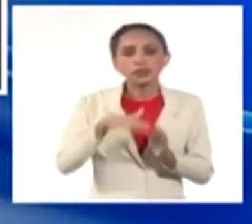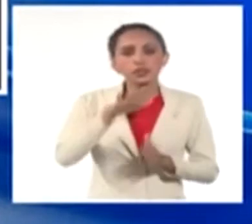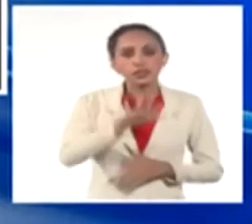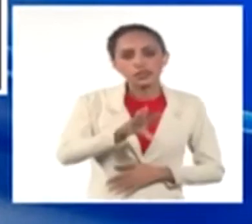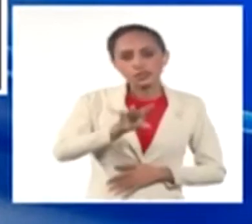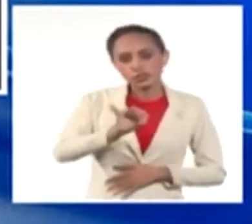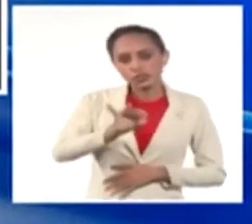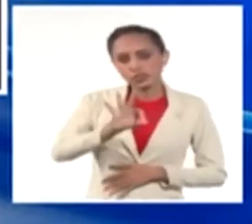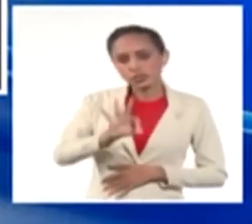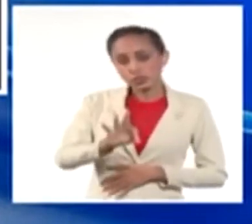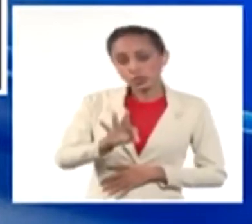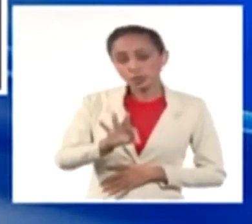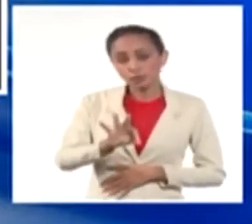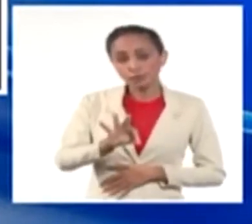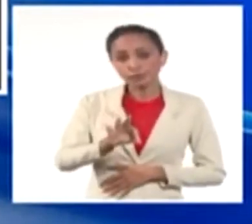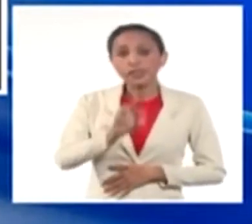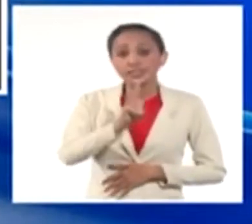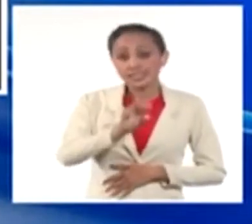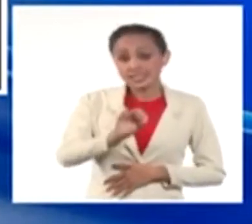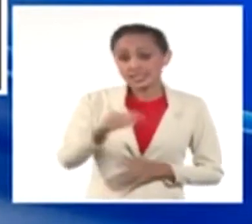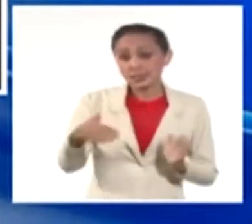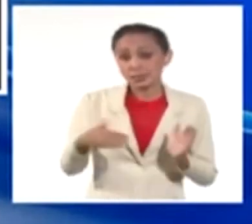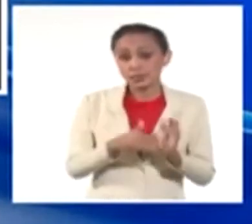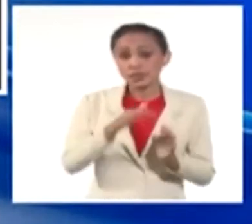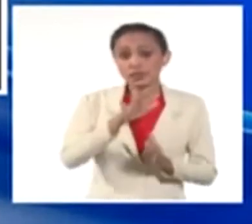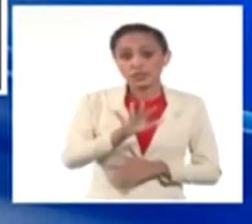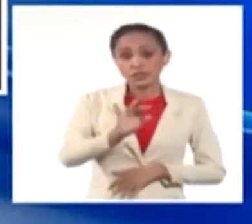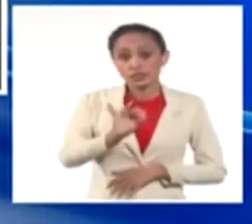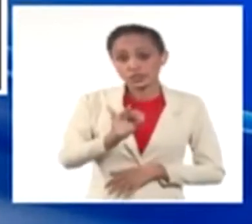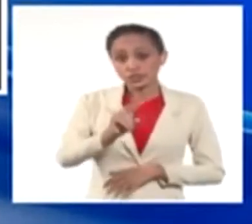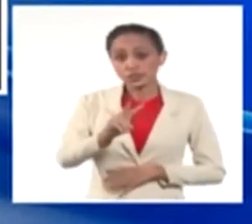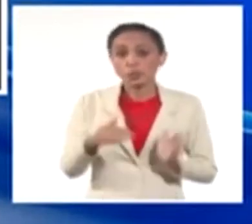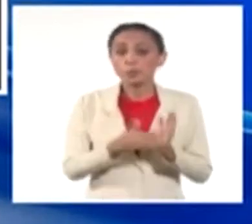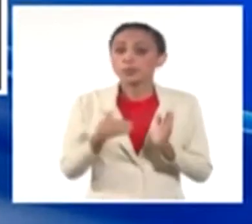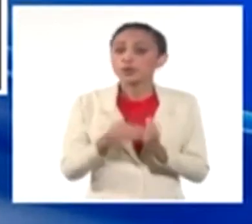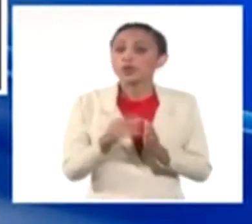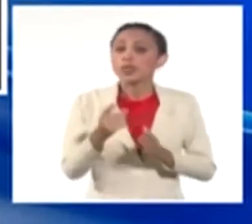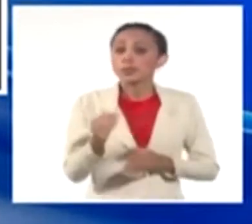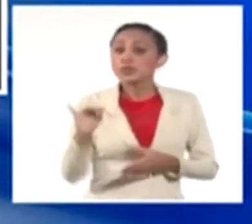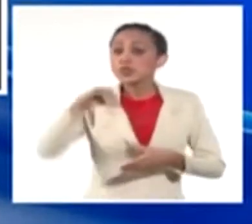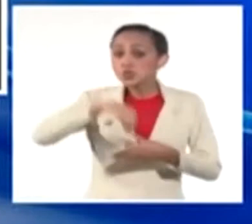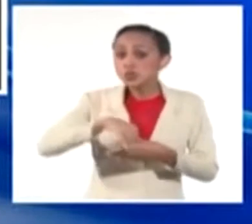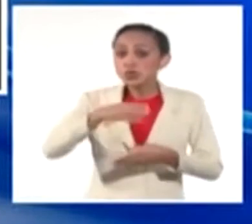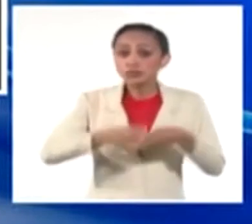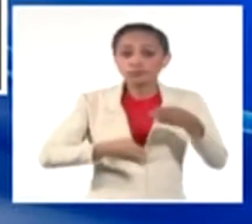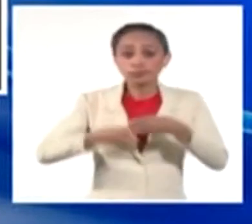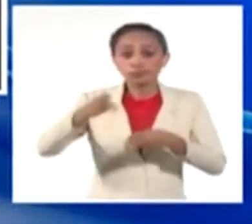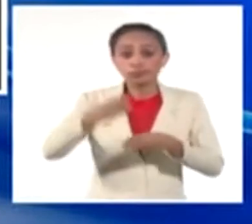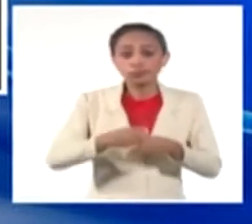37.572 millones de pesos que incluyen la construcción de